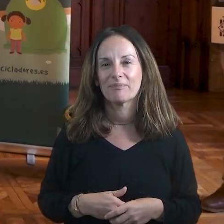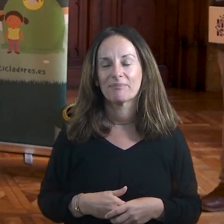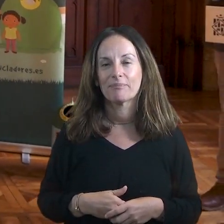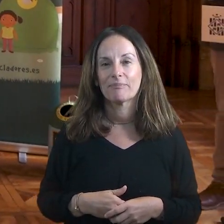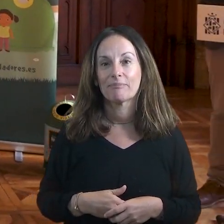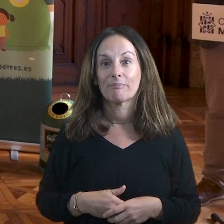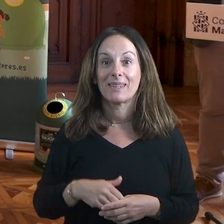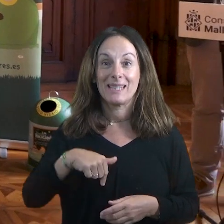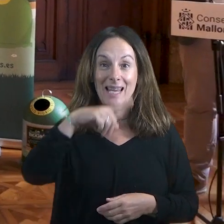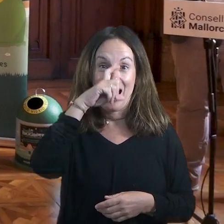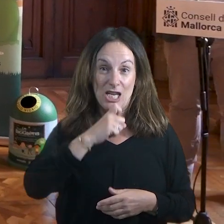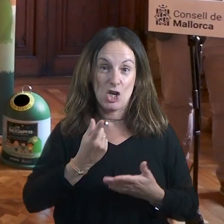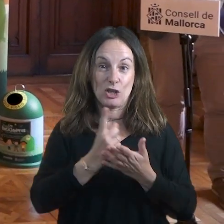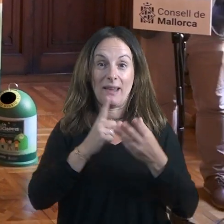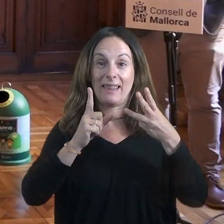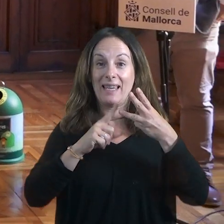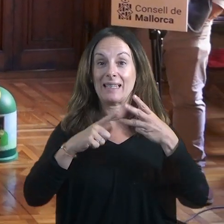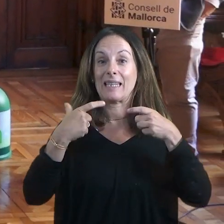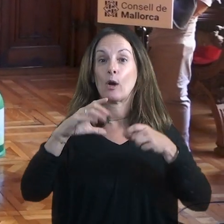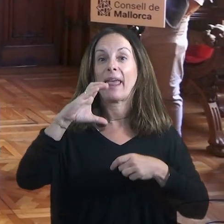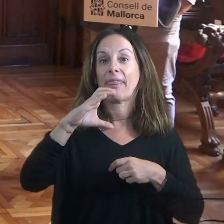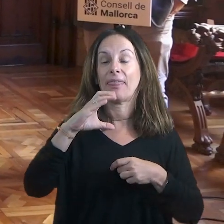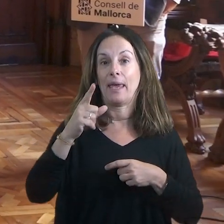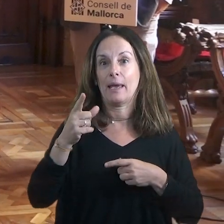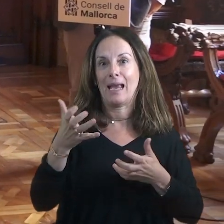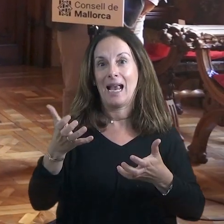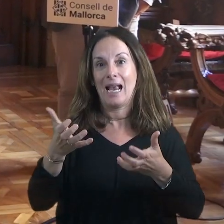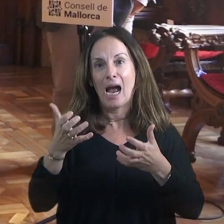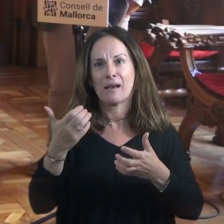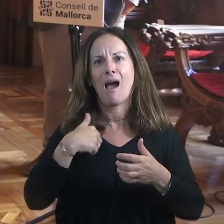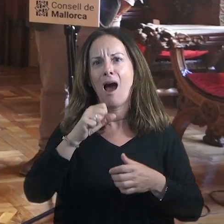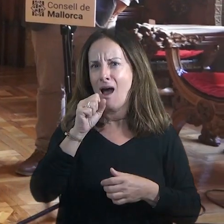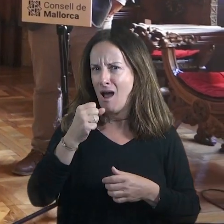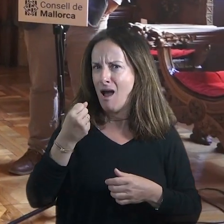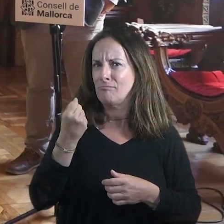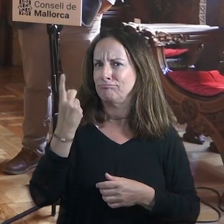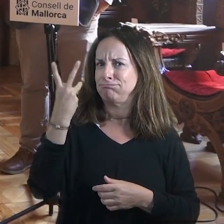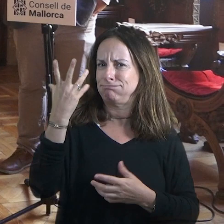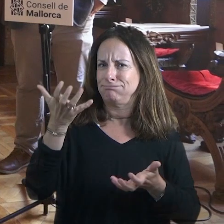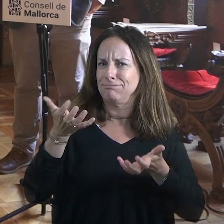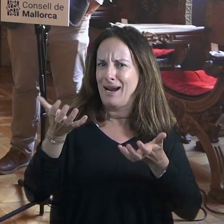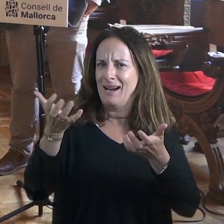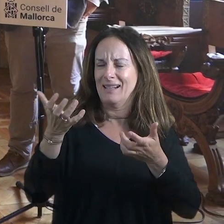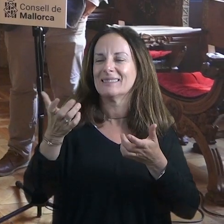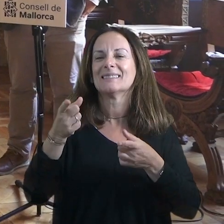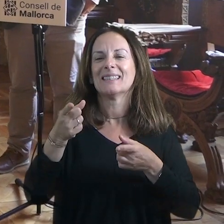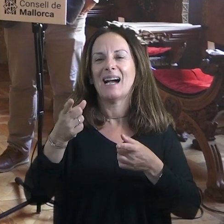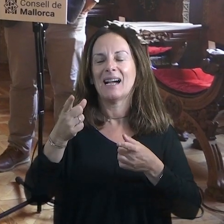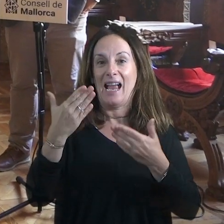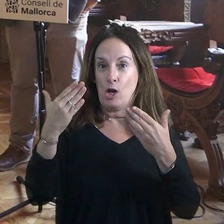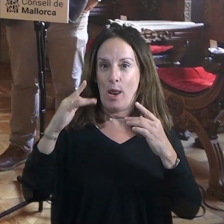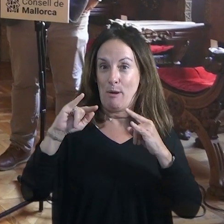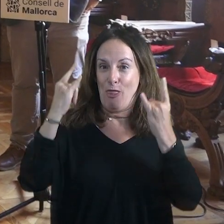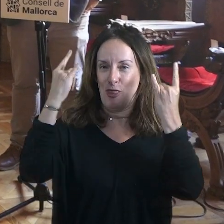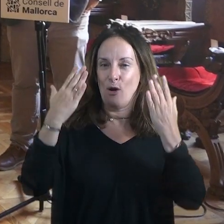I enguany de nou tenim a la categoria C un guanyador que ha repetit diversos anys, enhorabona doble, que és el CEIP